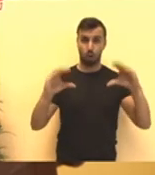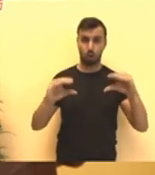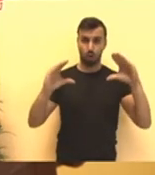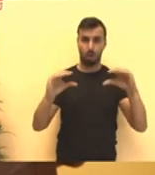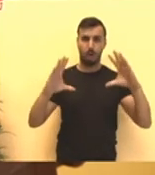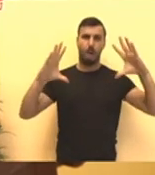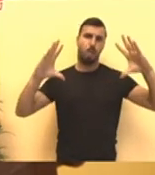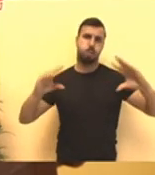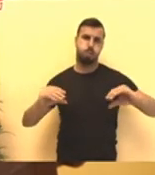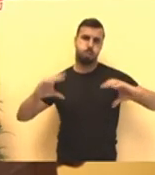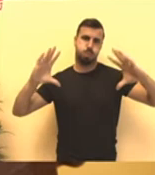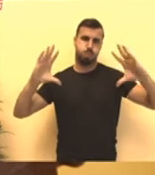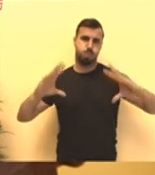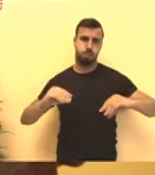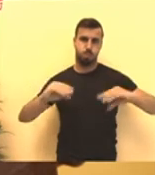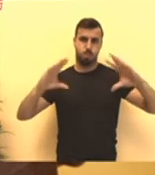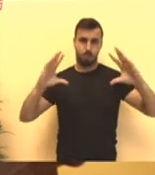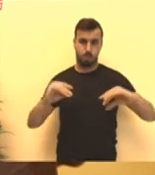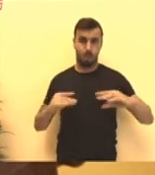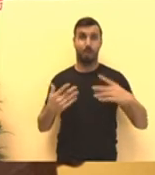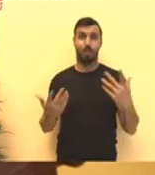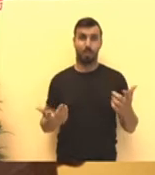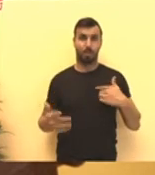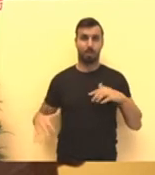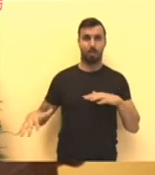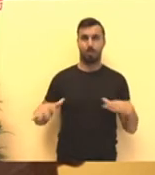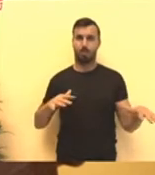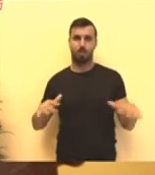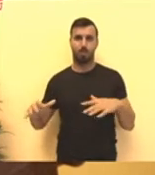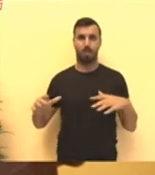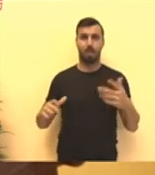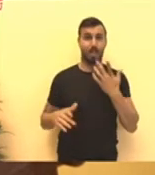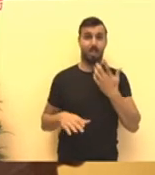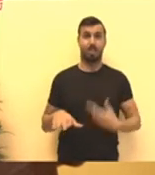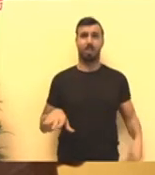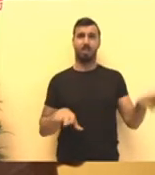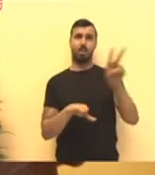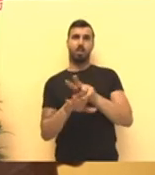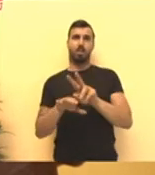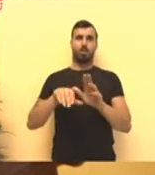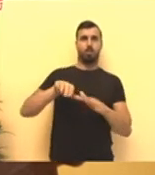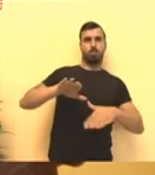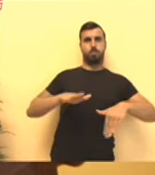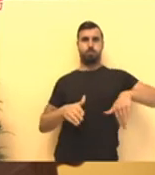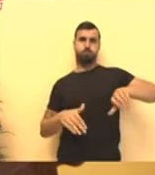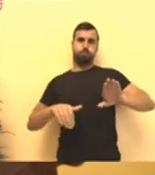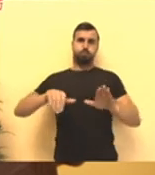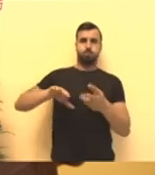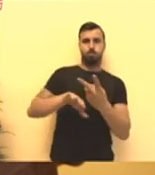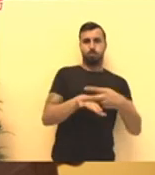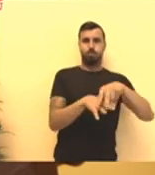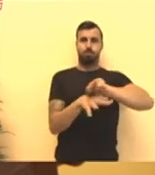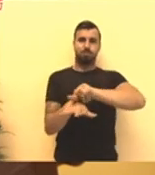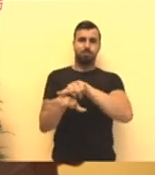totalmente blando. Y las personas que tenemos falta de movilidad, nos ponemos un colchón blando y es como si estuviéramos en un colchón de agua, no nos podemos